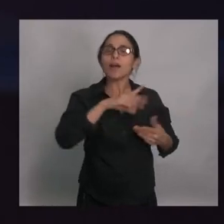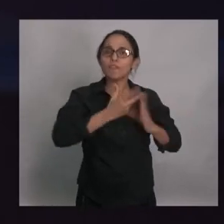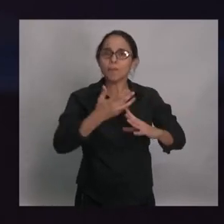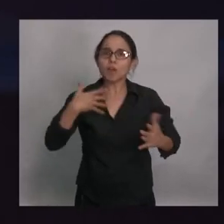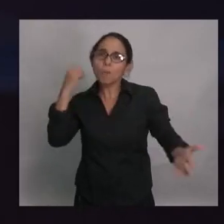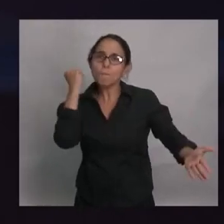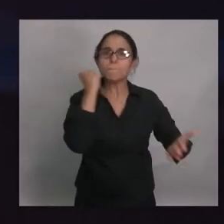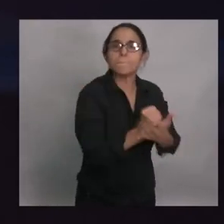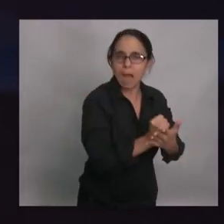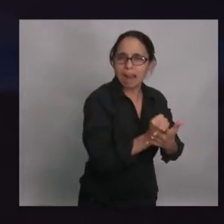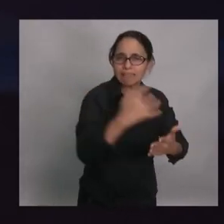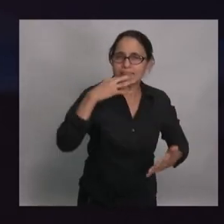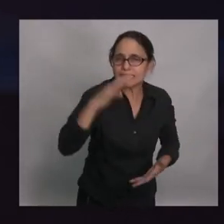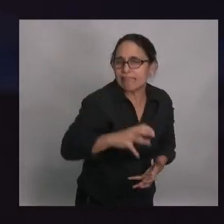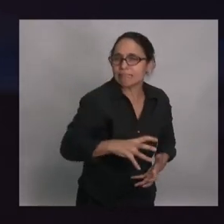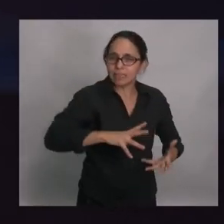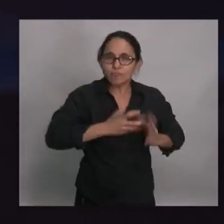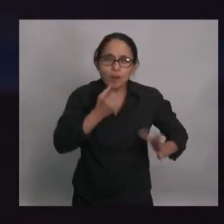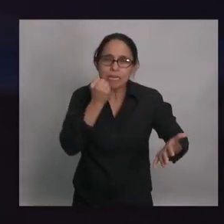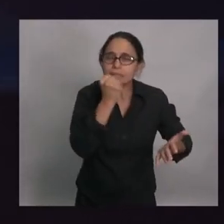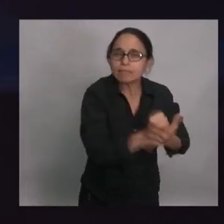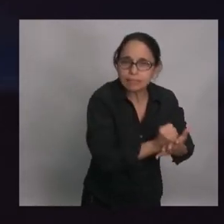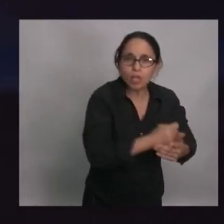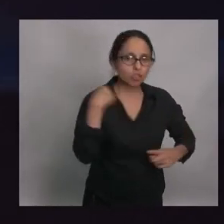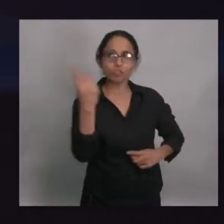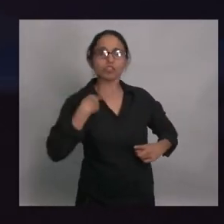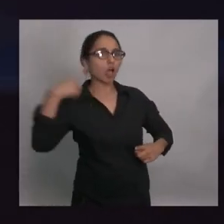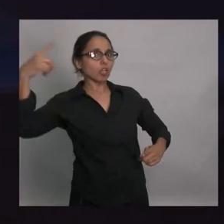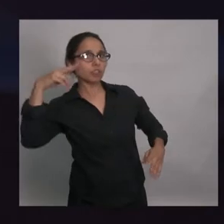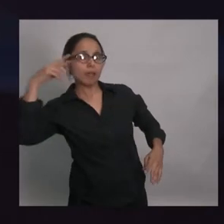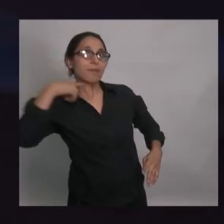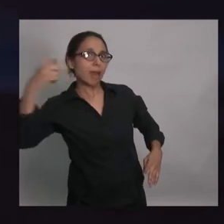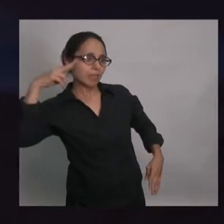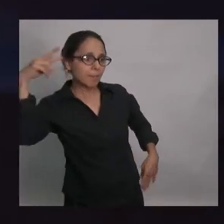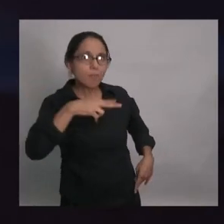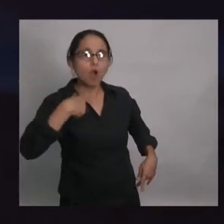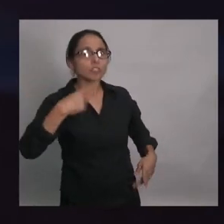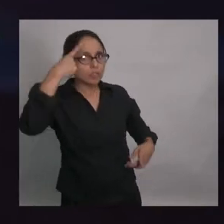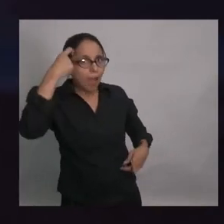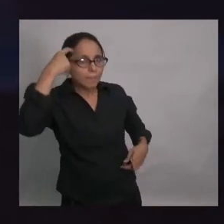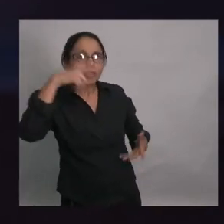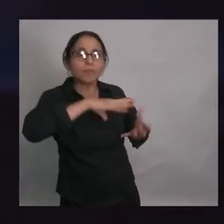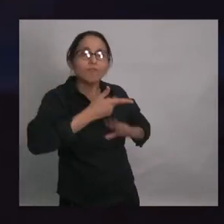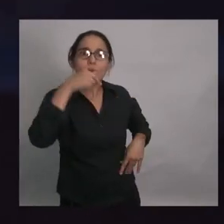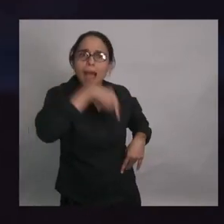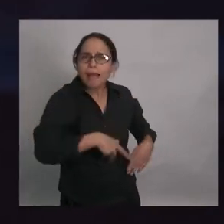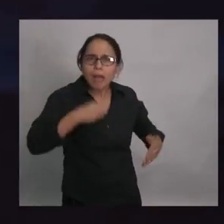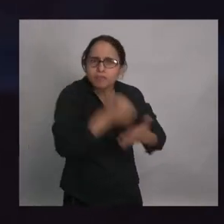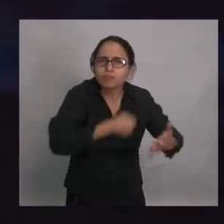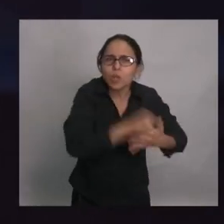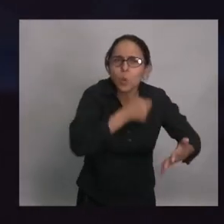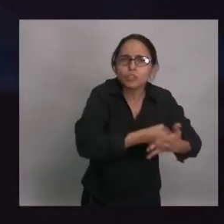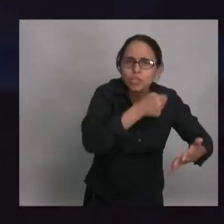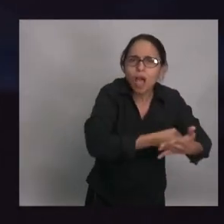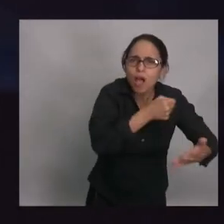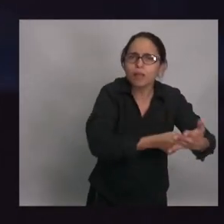aprendimos de vuestro ejemplo y desde el año 73 con el ejemplo de salvador allende estáis peleando en españa'